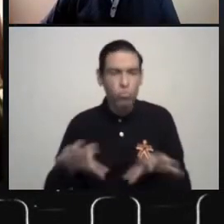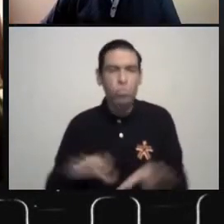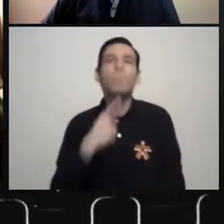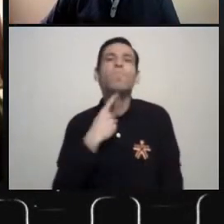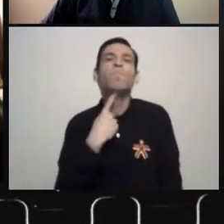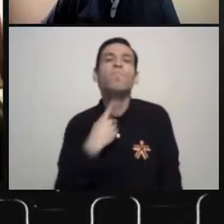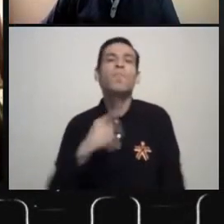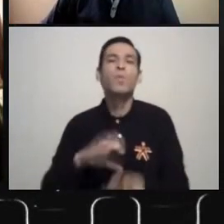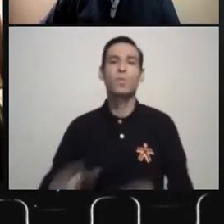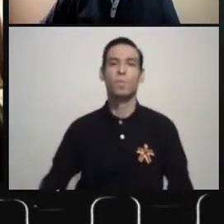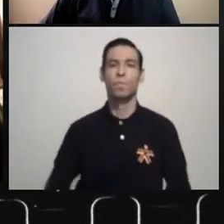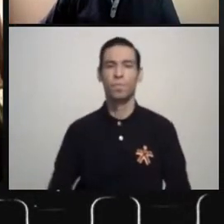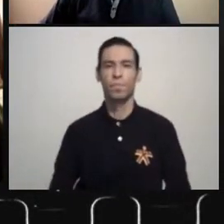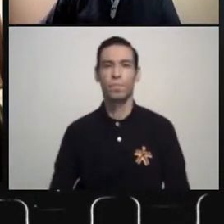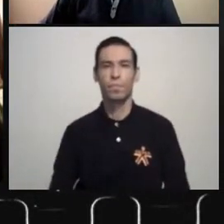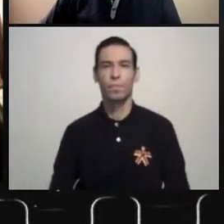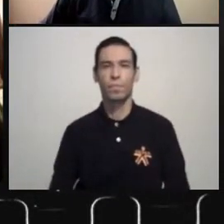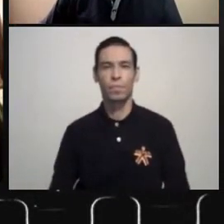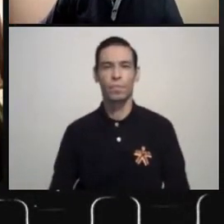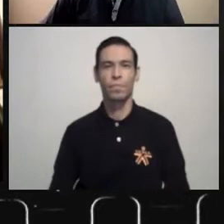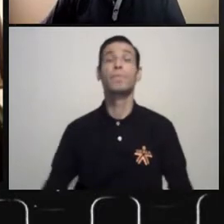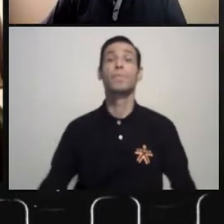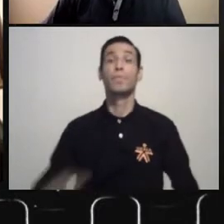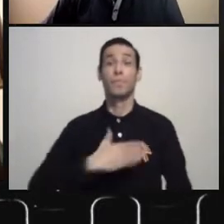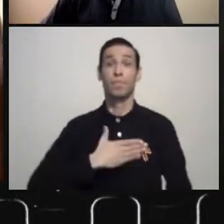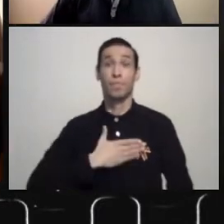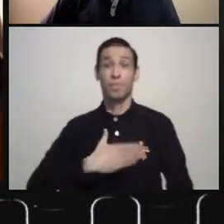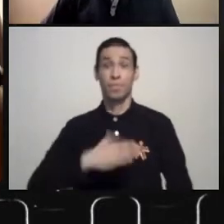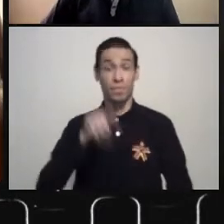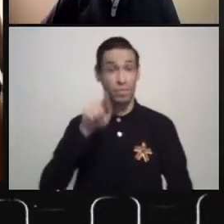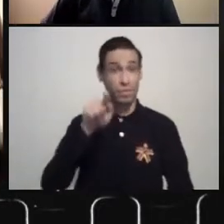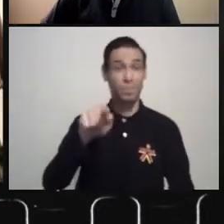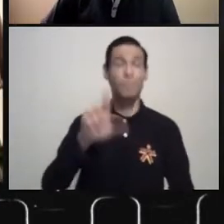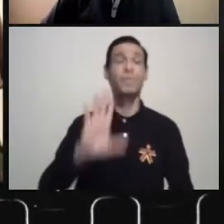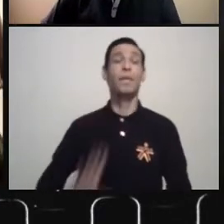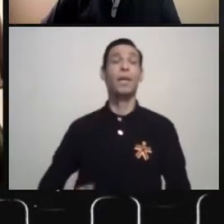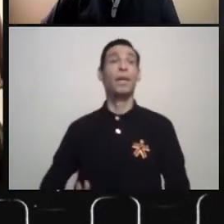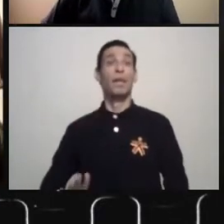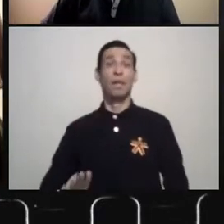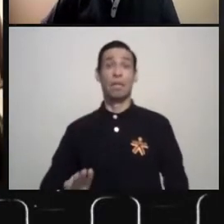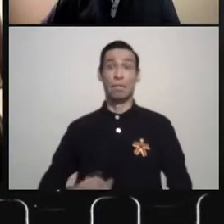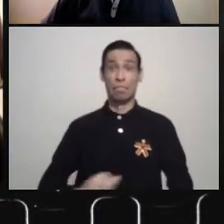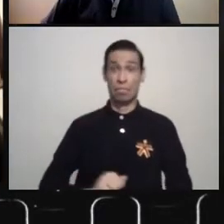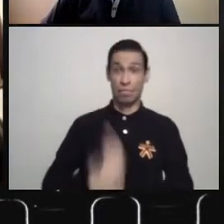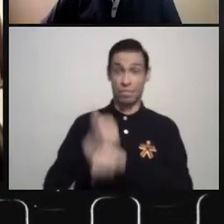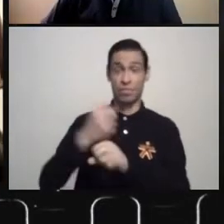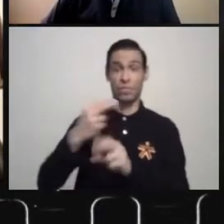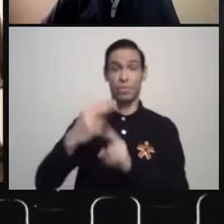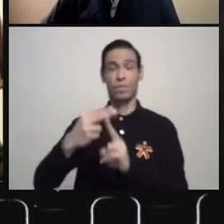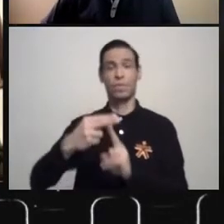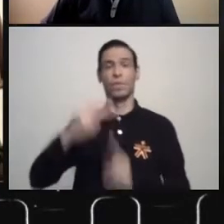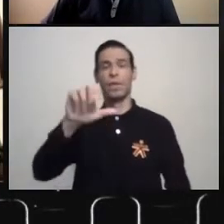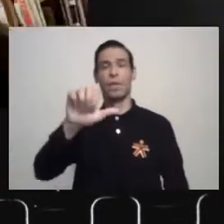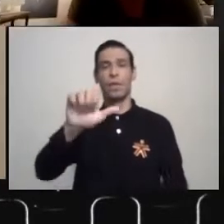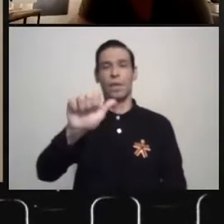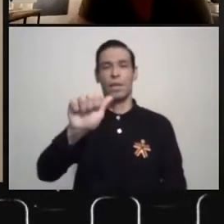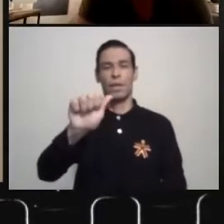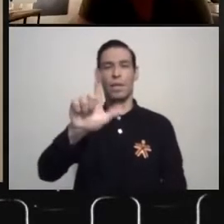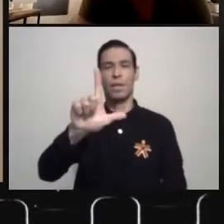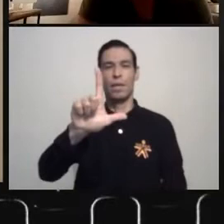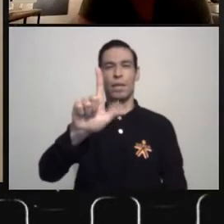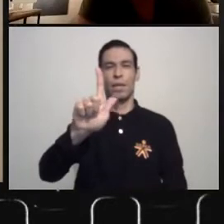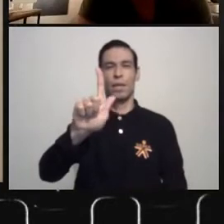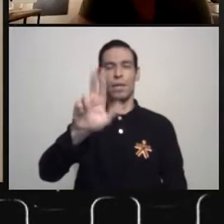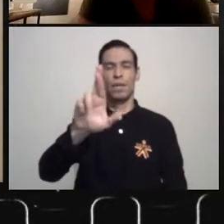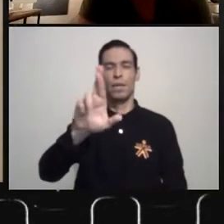aprovechemos también para enviarle un saludo a don Alfredo. Don Alfredo Tapán, pues gran director de vieja data de la escuela de